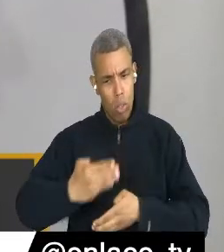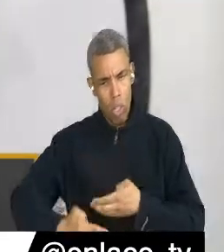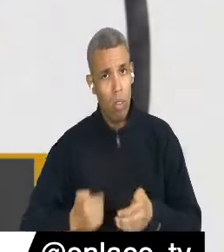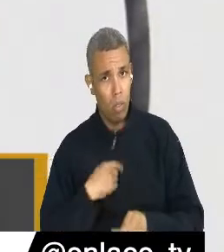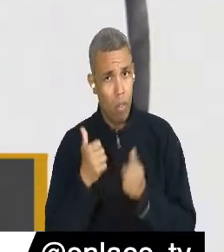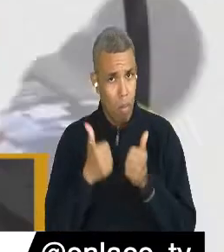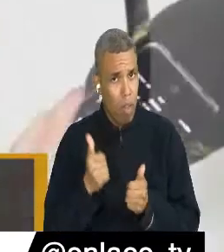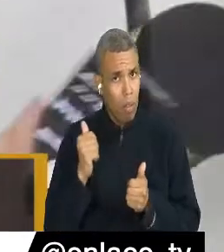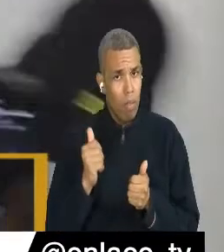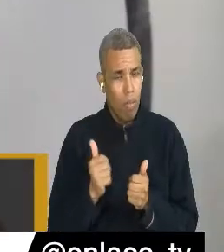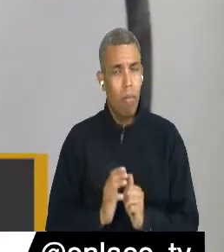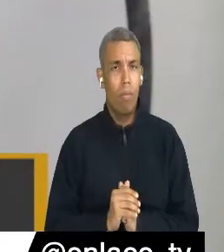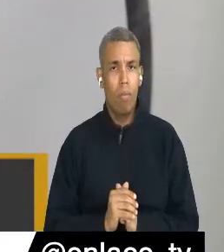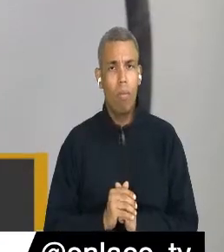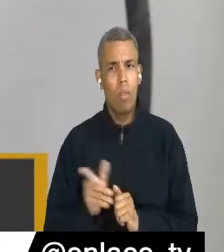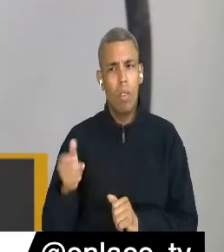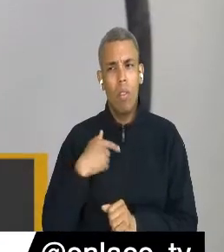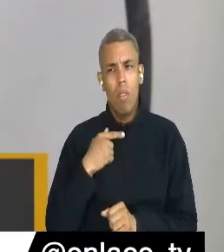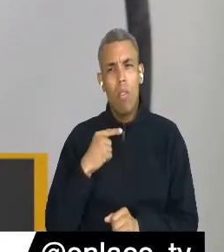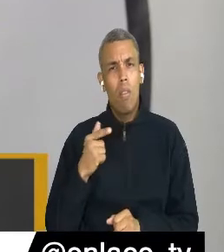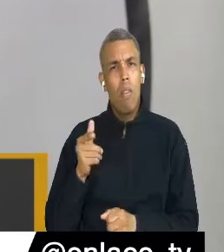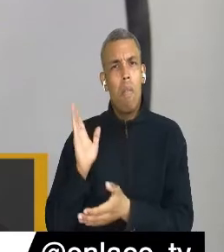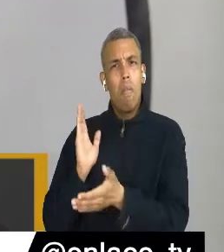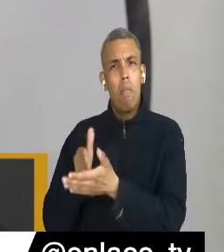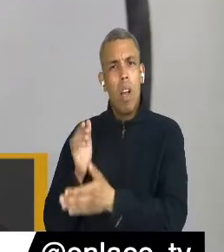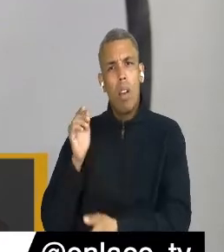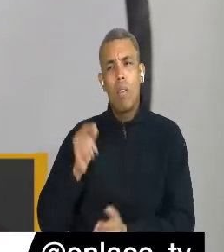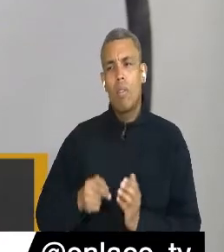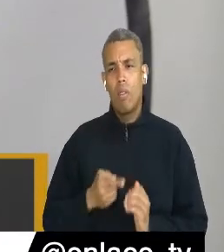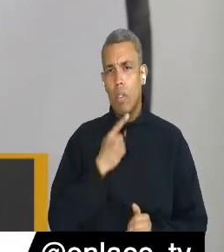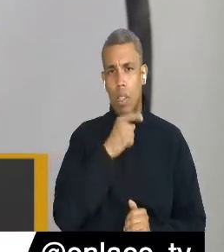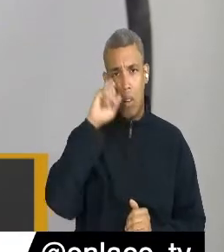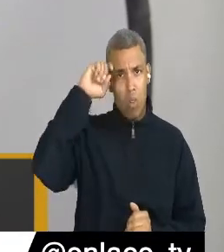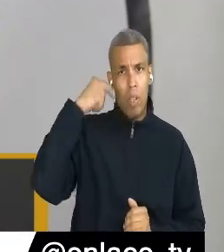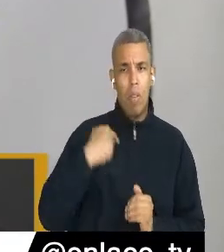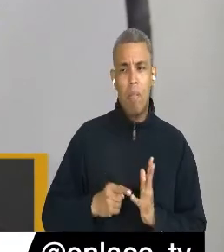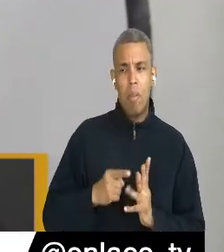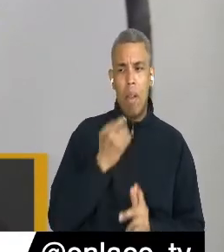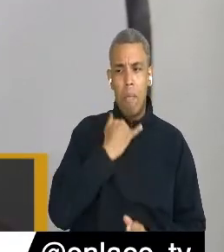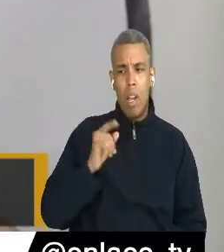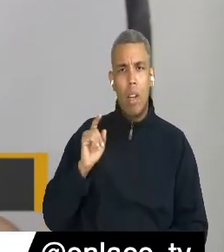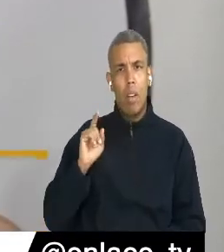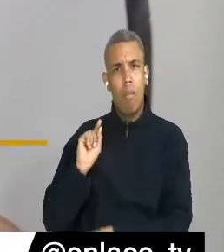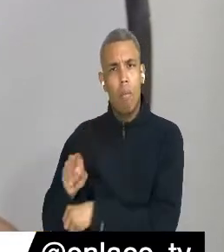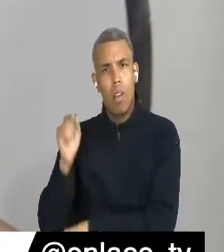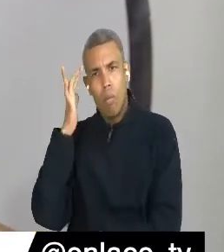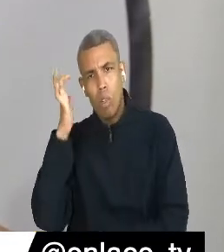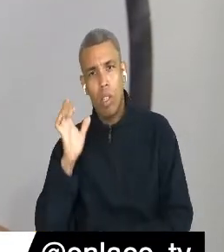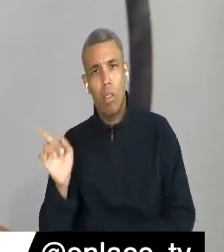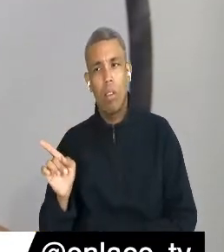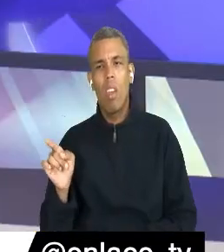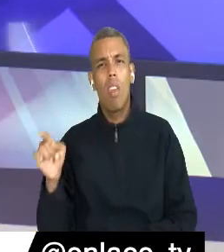de los acuerdos. ¿Qué se les acusa? De pertenecer al grupo armado del